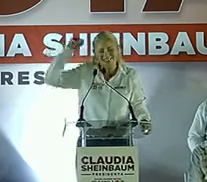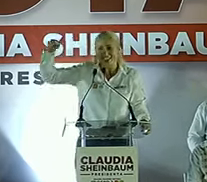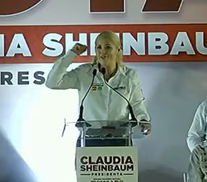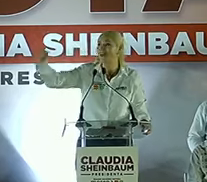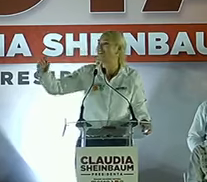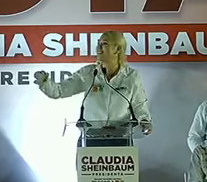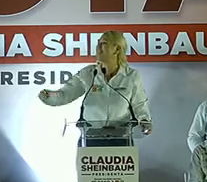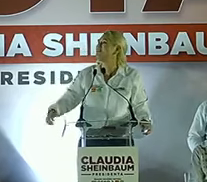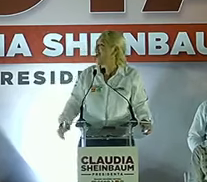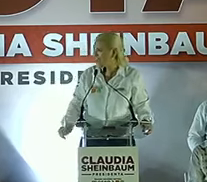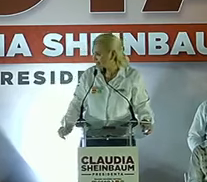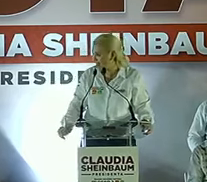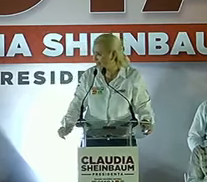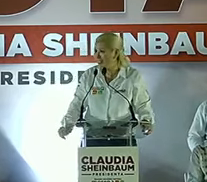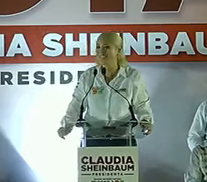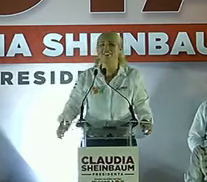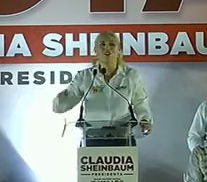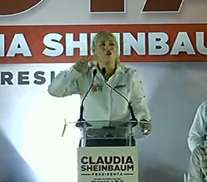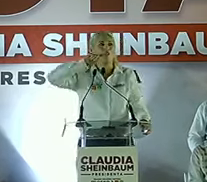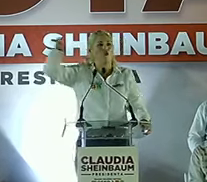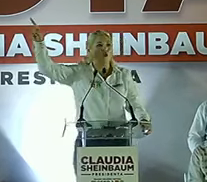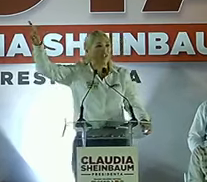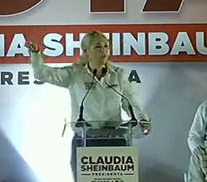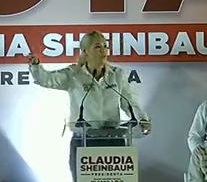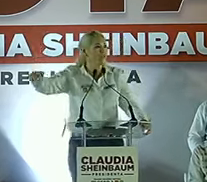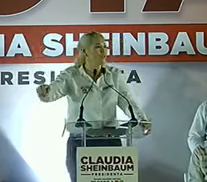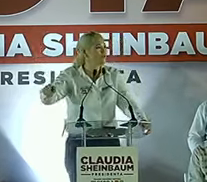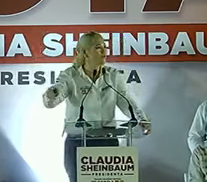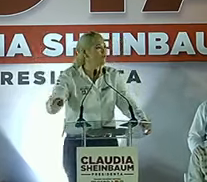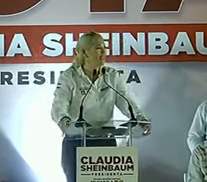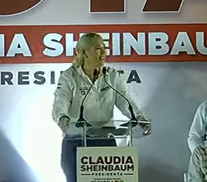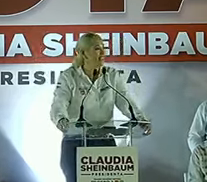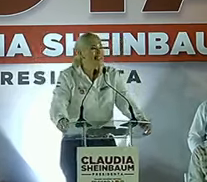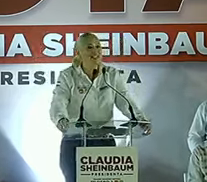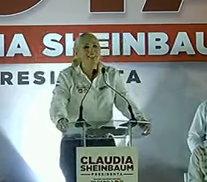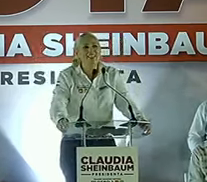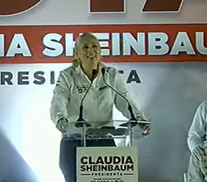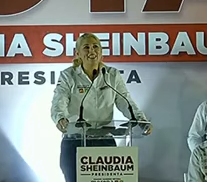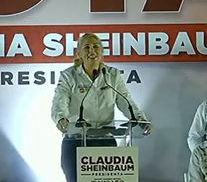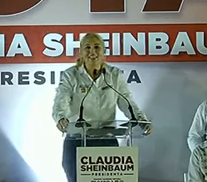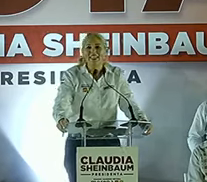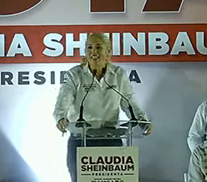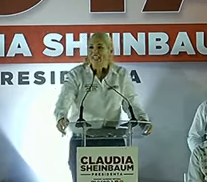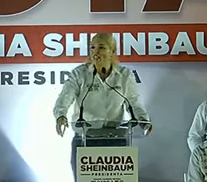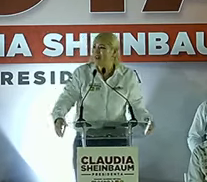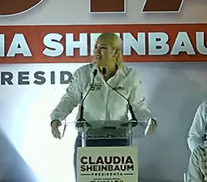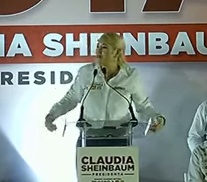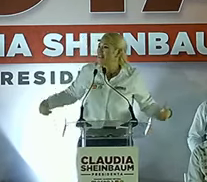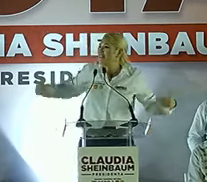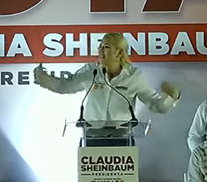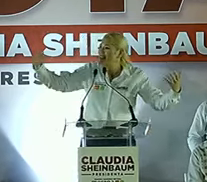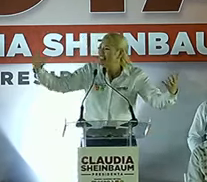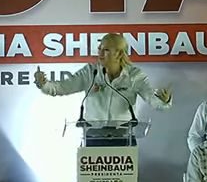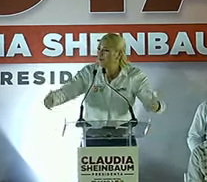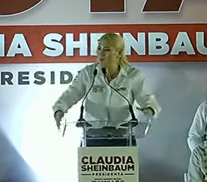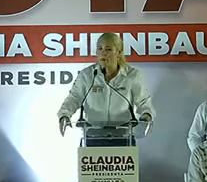ya se Así es fuera con ellos y además el